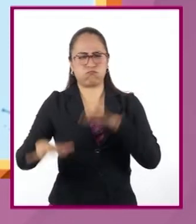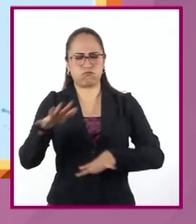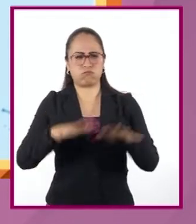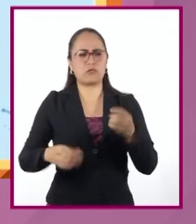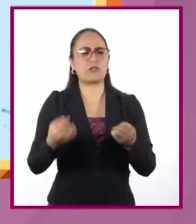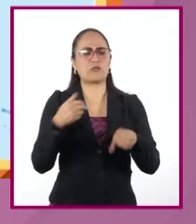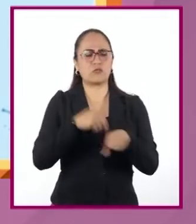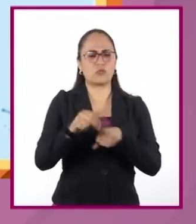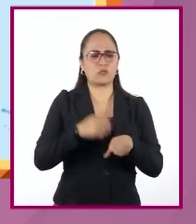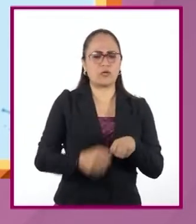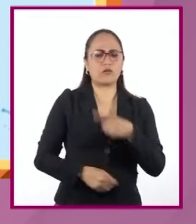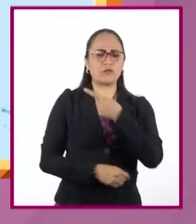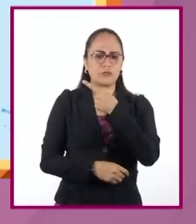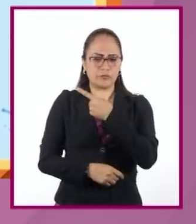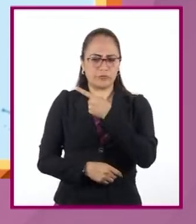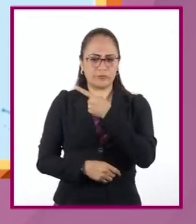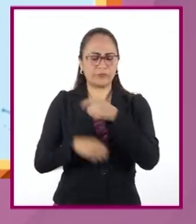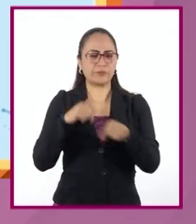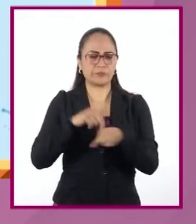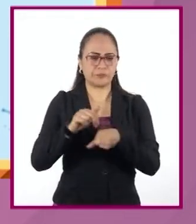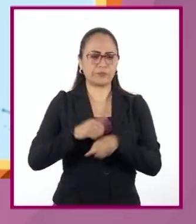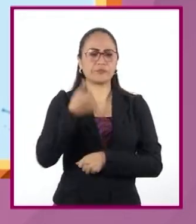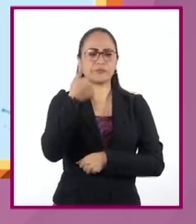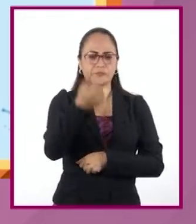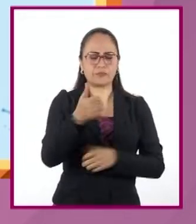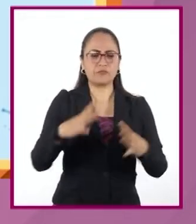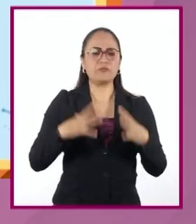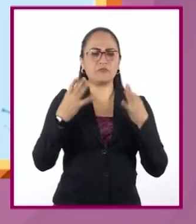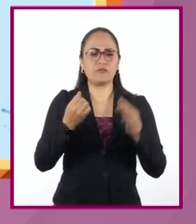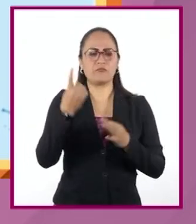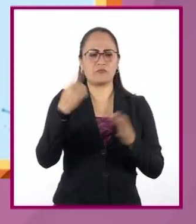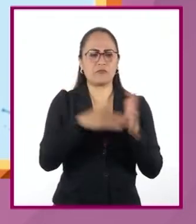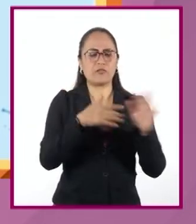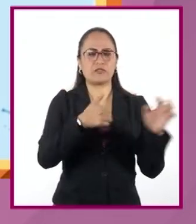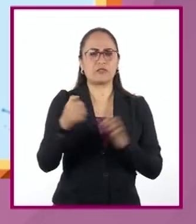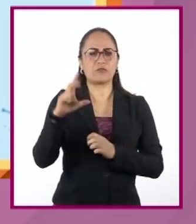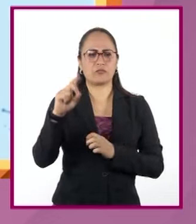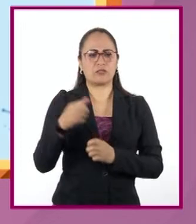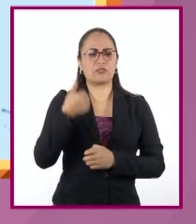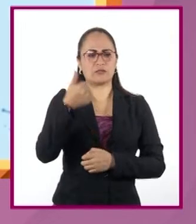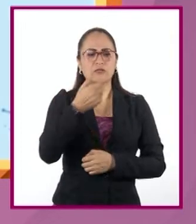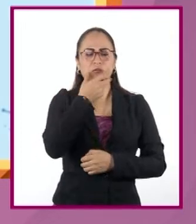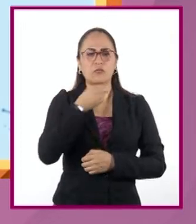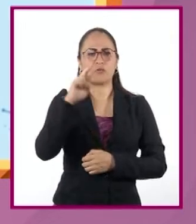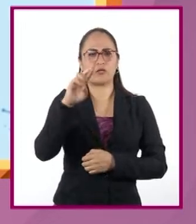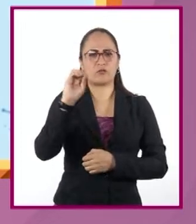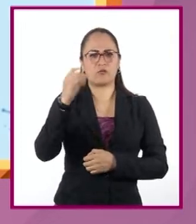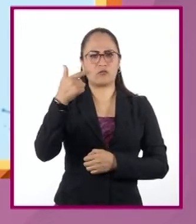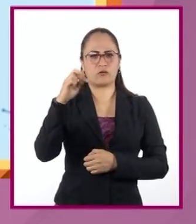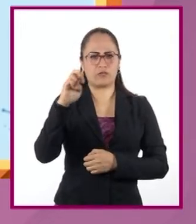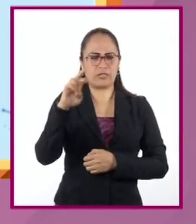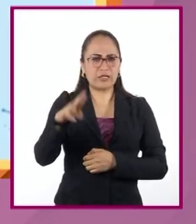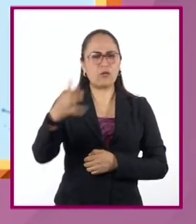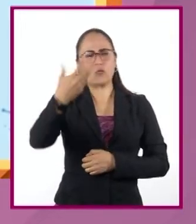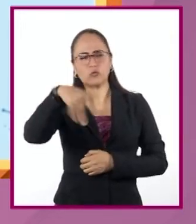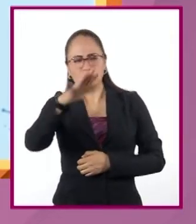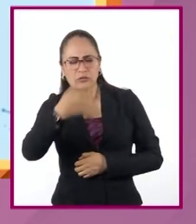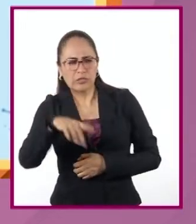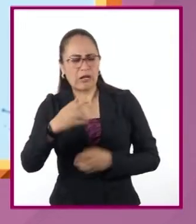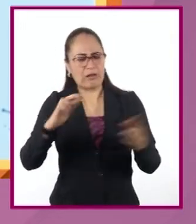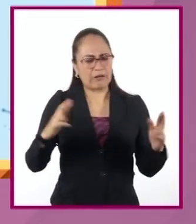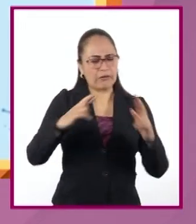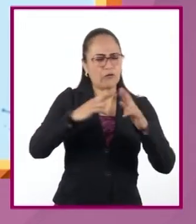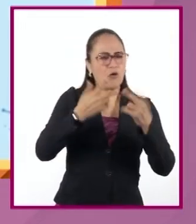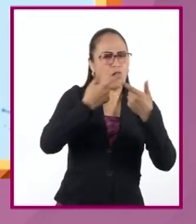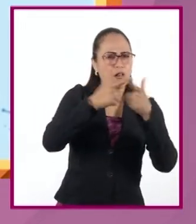en 1636 por Goddard Williams, buscando la libertad religiosa de un grupo